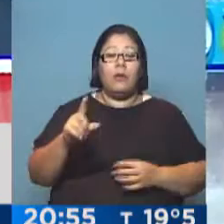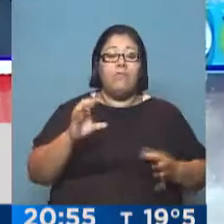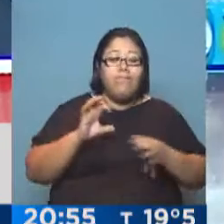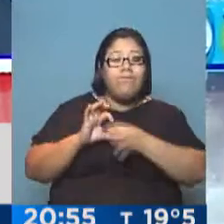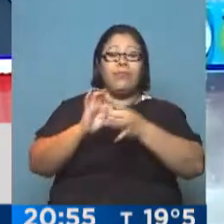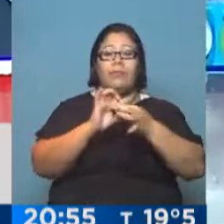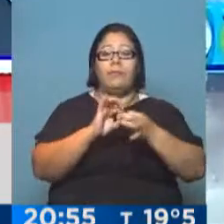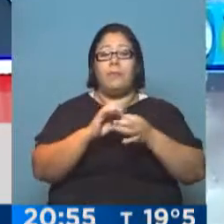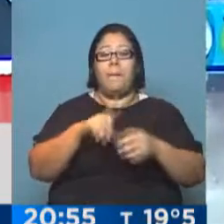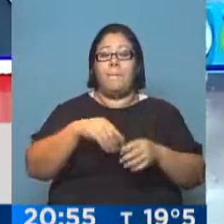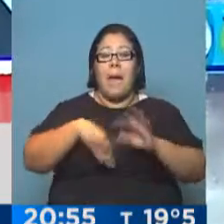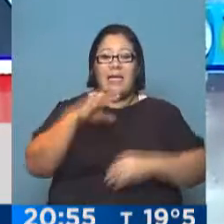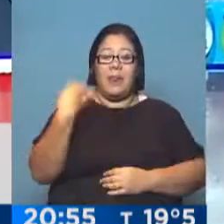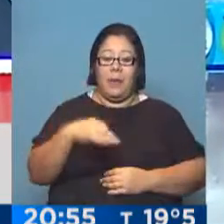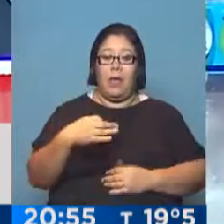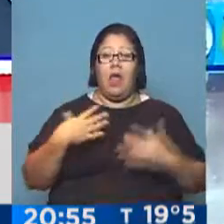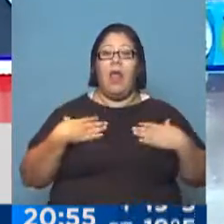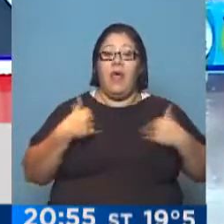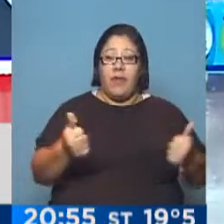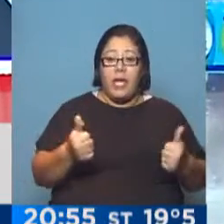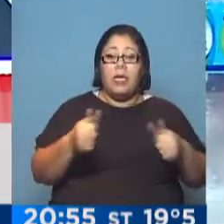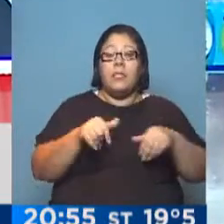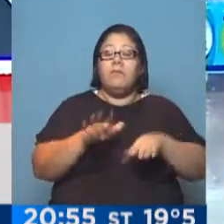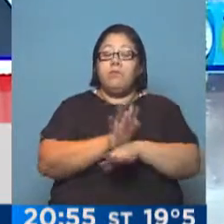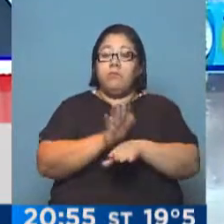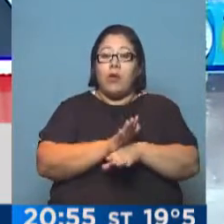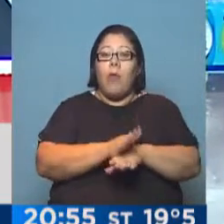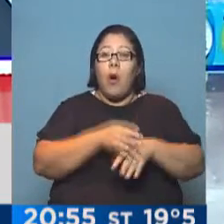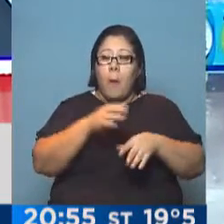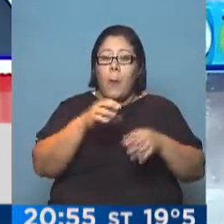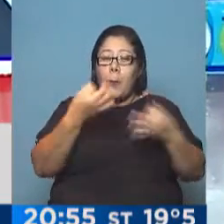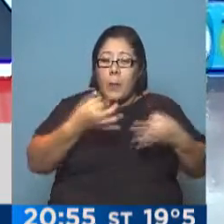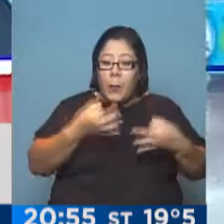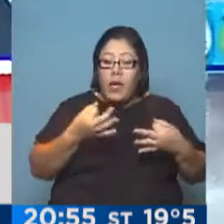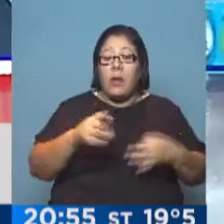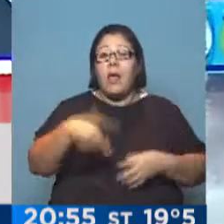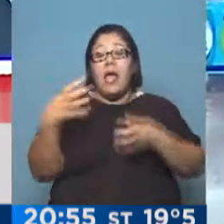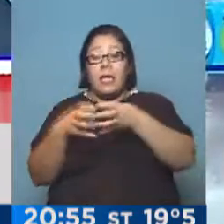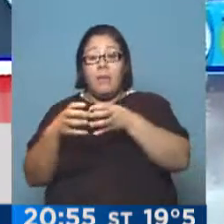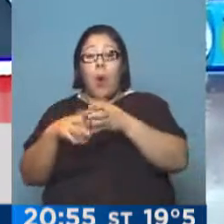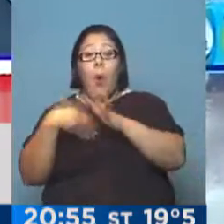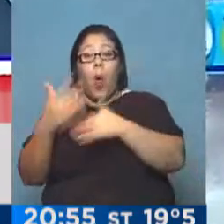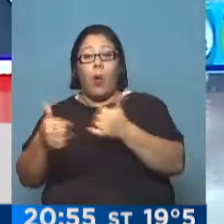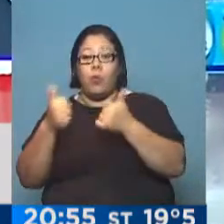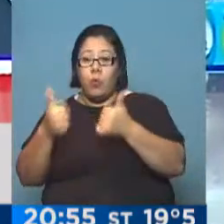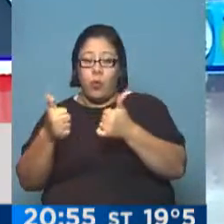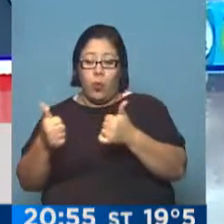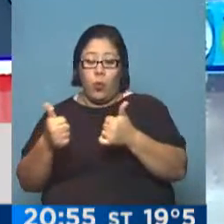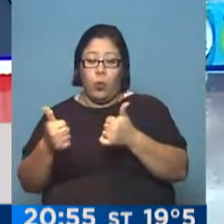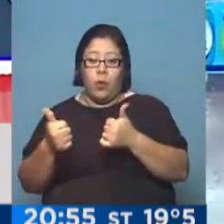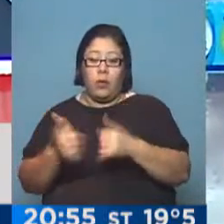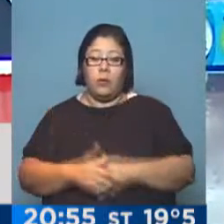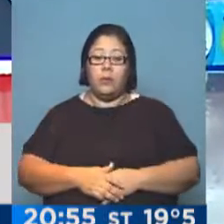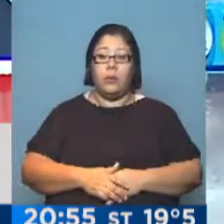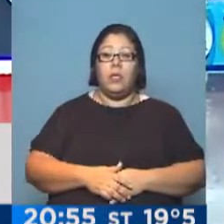Cuando nos defendemos también mantuvimos un equilibrio bastante importante hoy contra un rival que tiene buenos jugadores y que prácticamente no